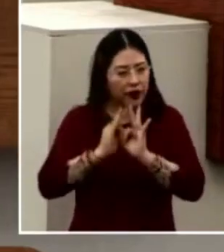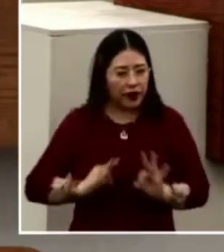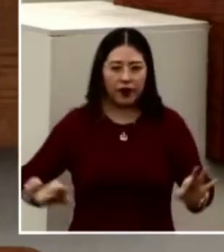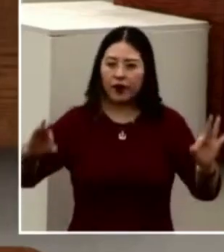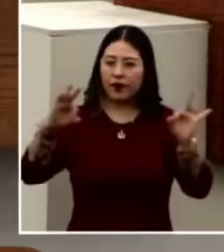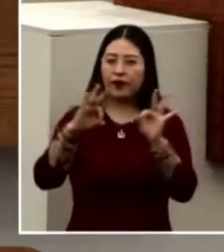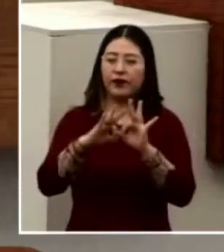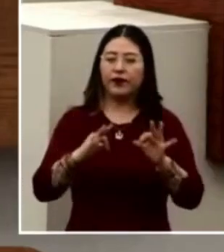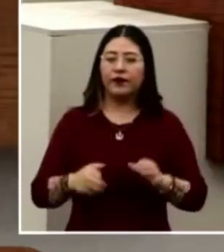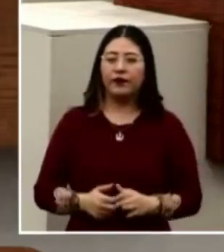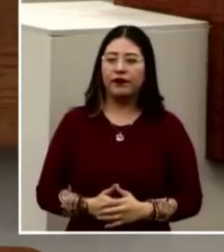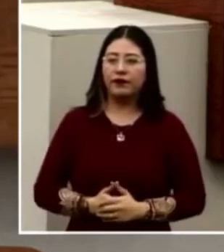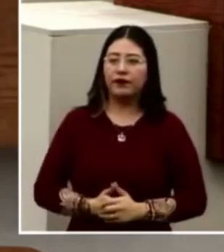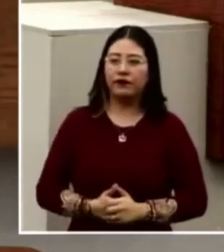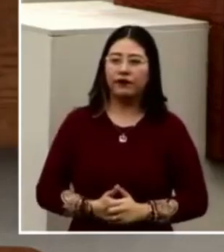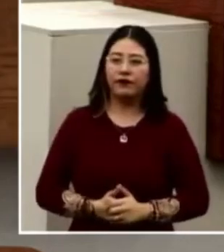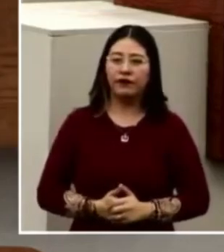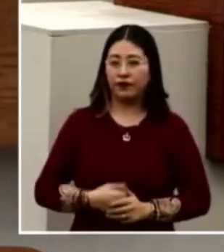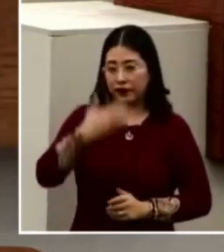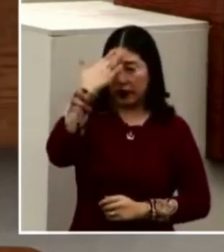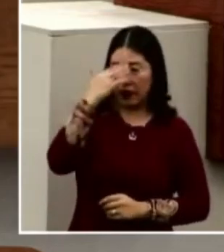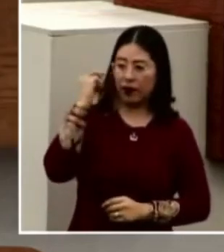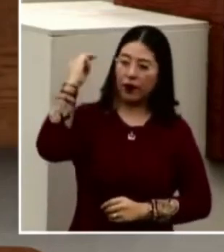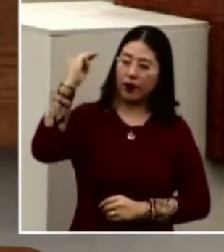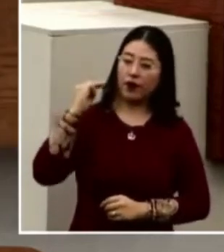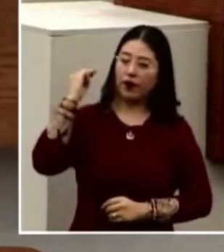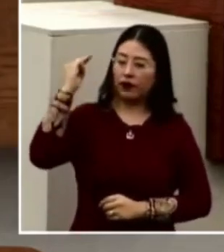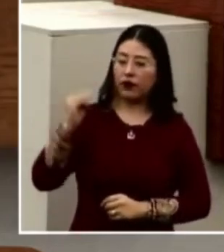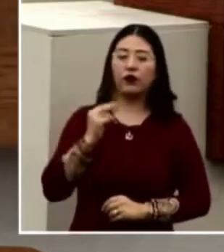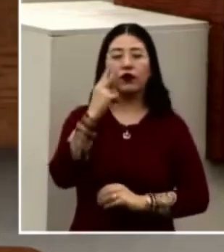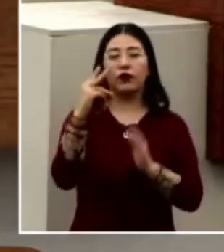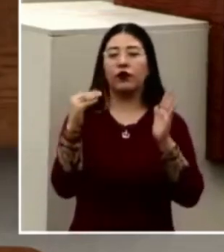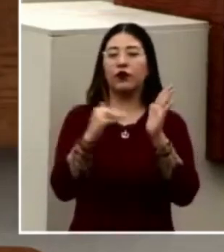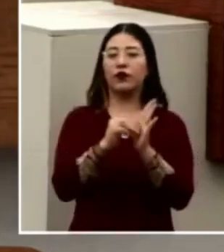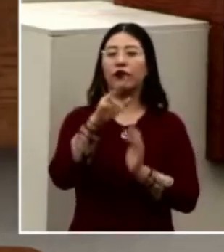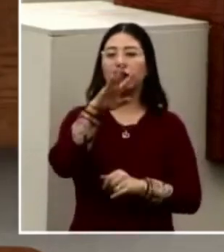fundamental. En marzo del 2019,